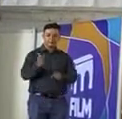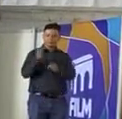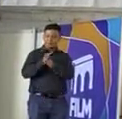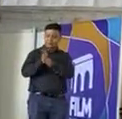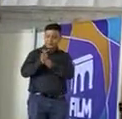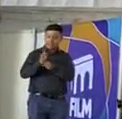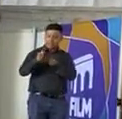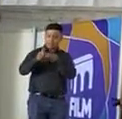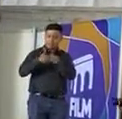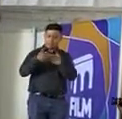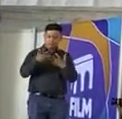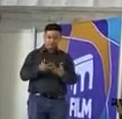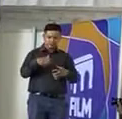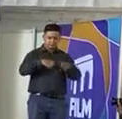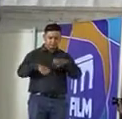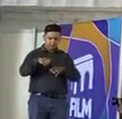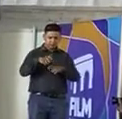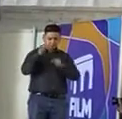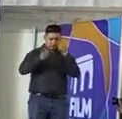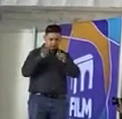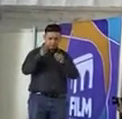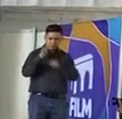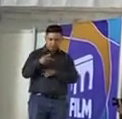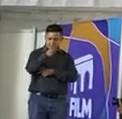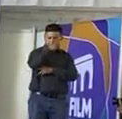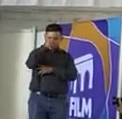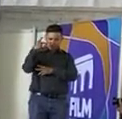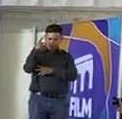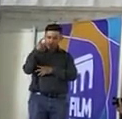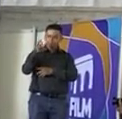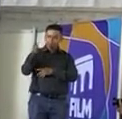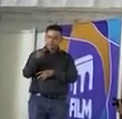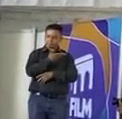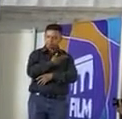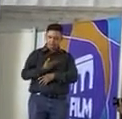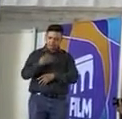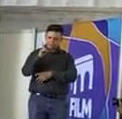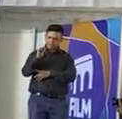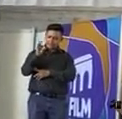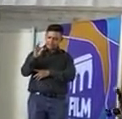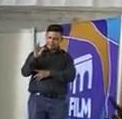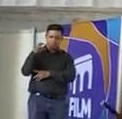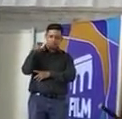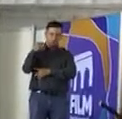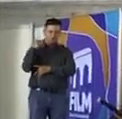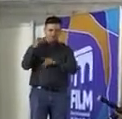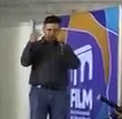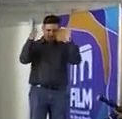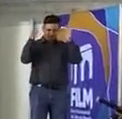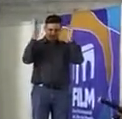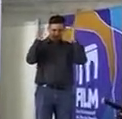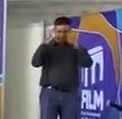Licenciada en Administración de Empresas Turísticas, Paola Delgadillo Hernández, presidenta del sistema DIF Morelia.